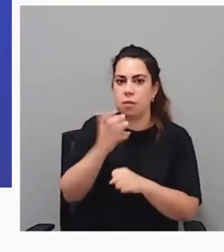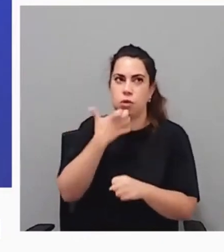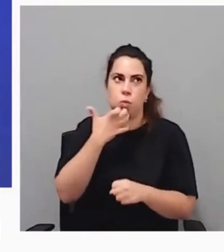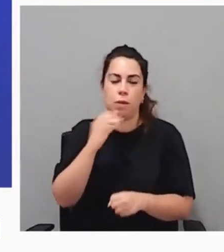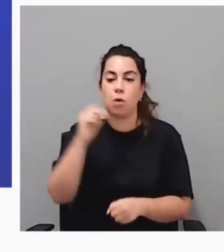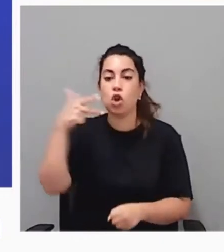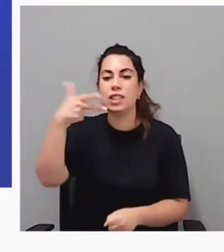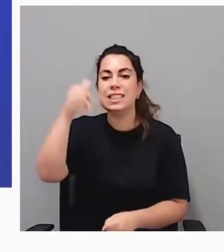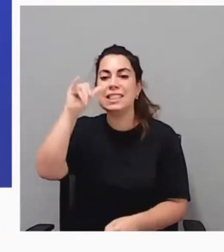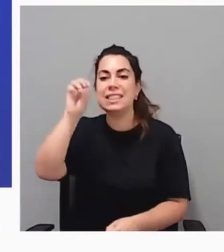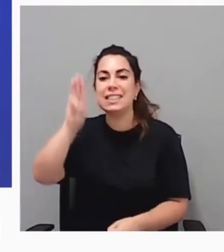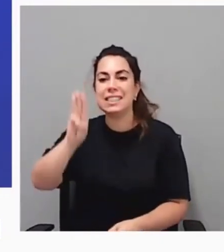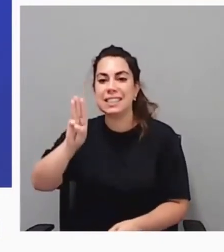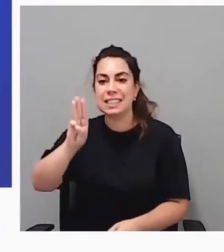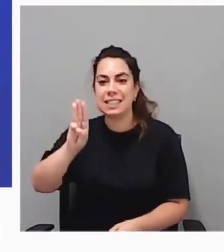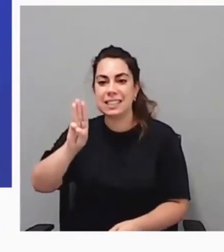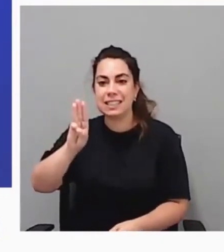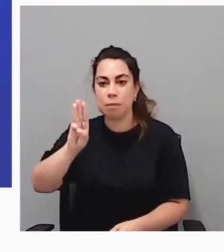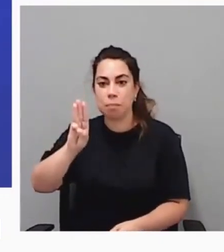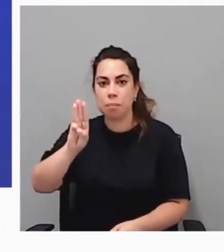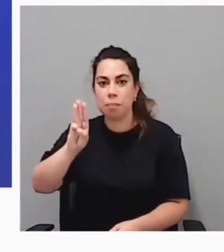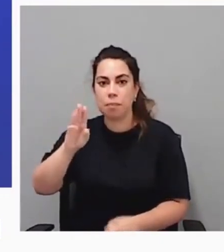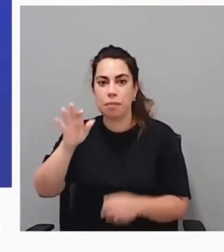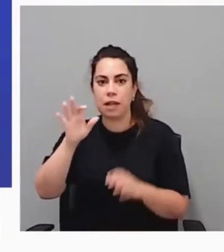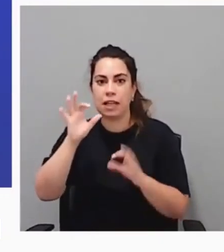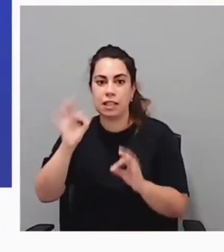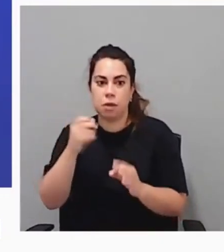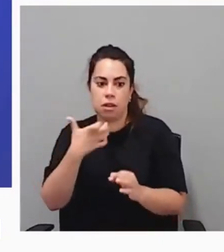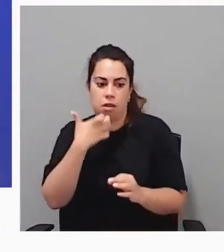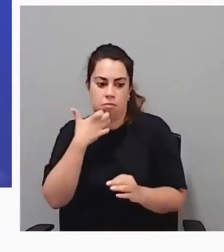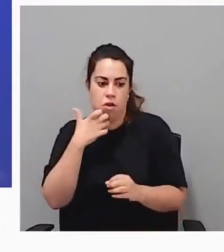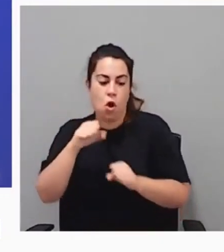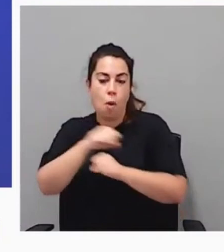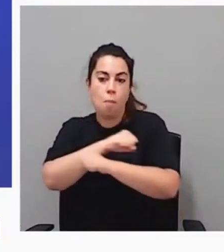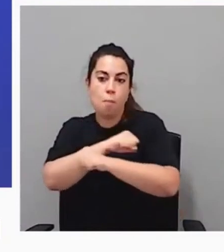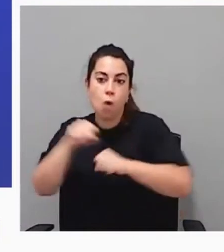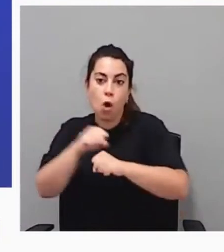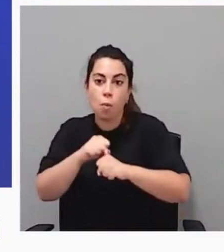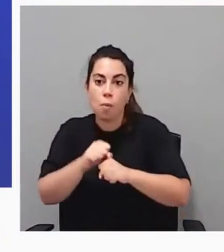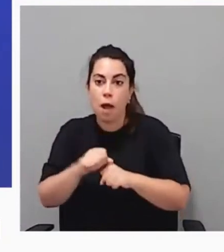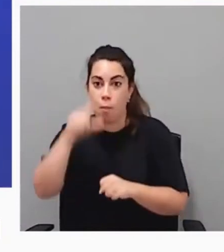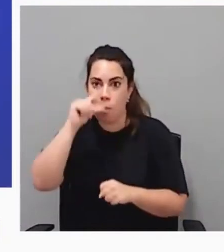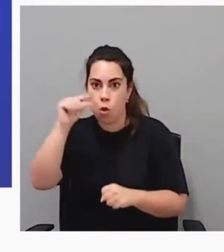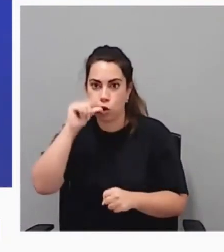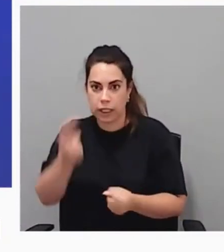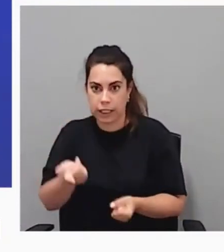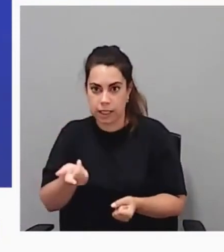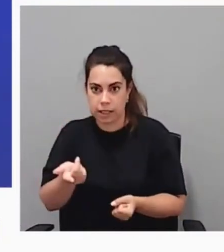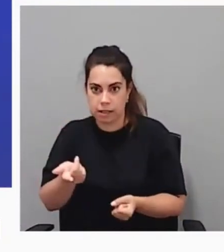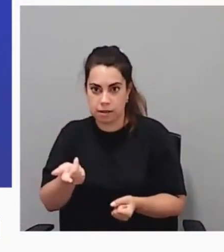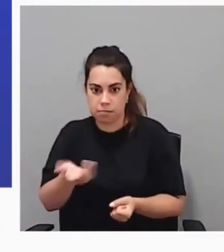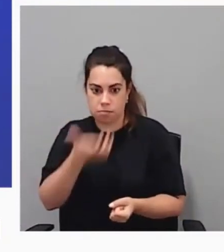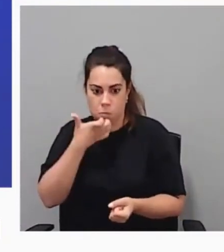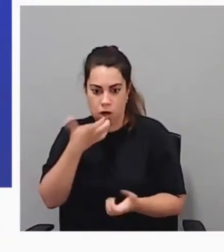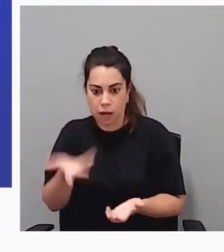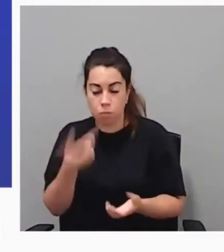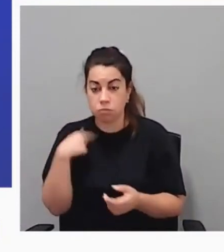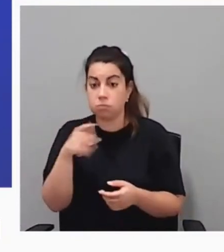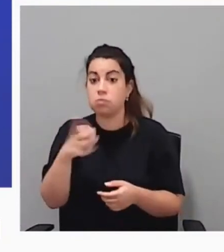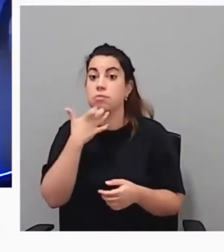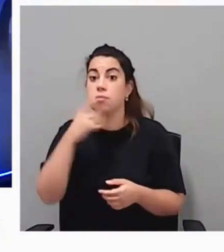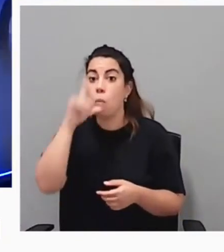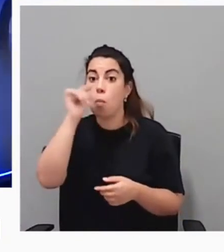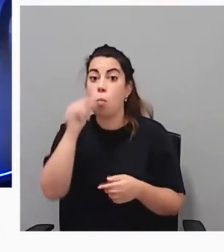semiconductores de las bombas de Putin. Por ejemplo, la guerra de Putin se ganará o no por la física de la nanotecnología de los semiconductores de